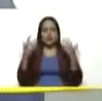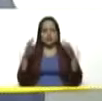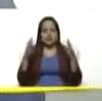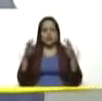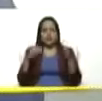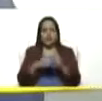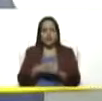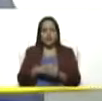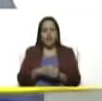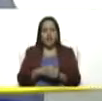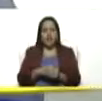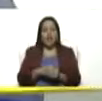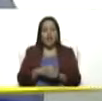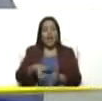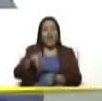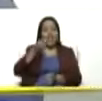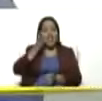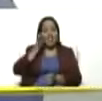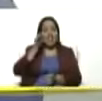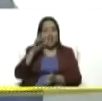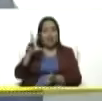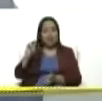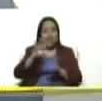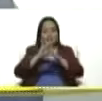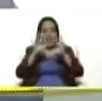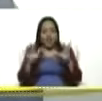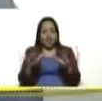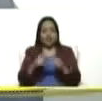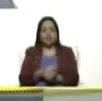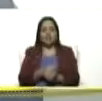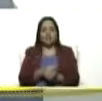La taza de plata,